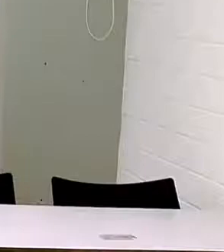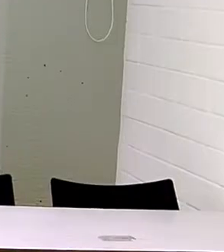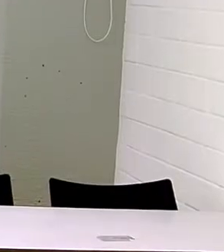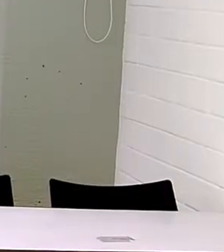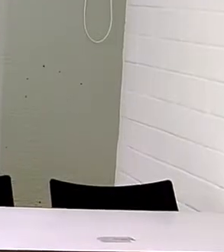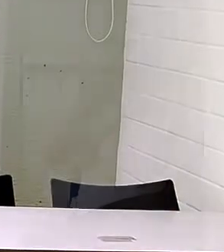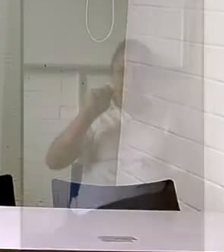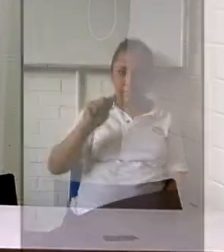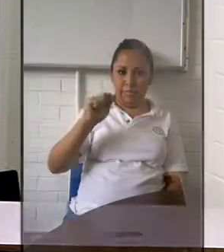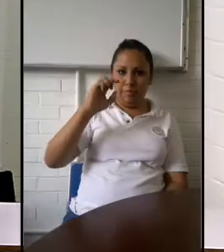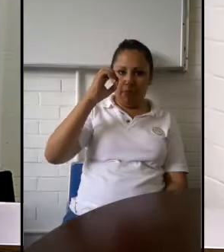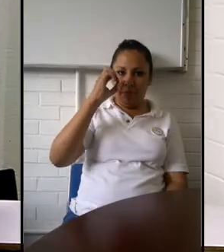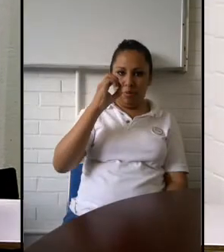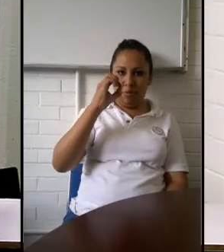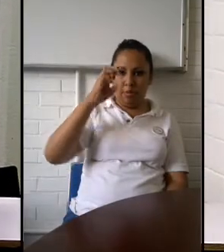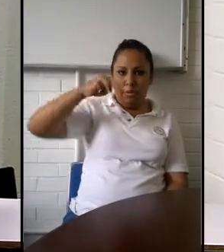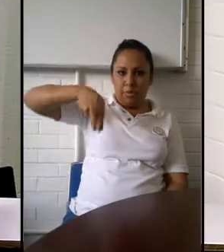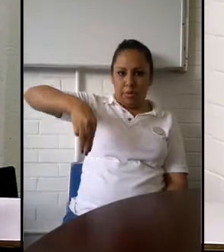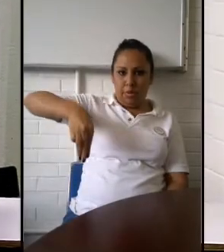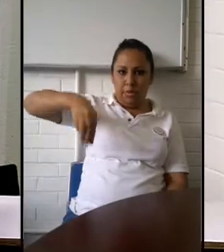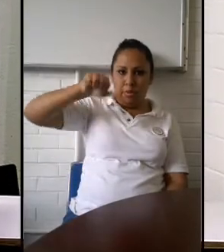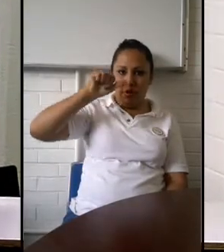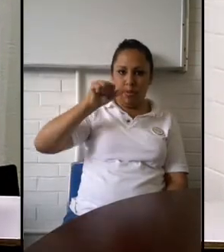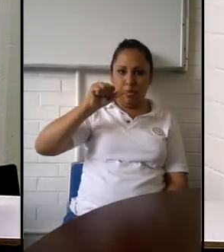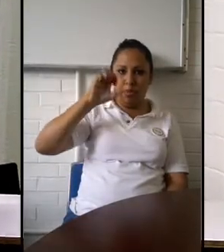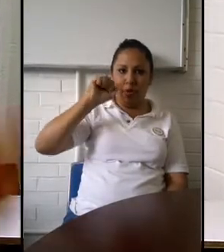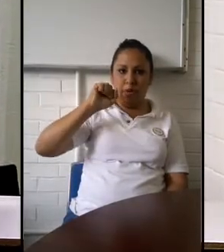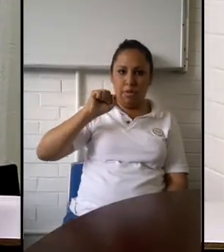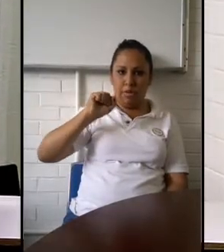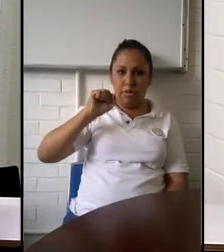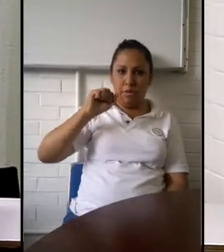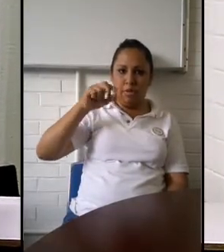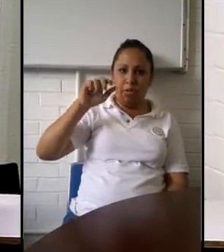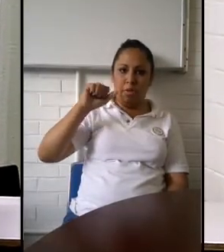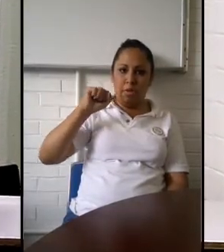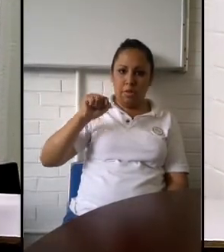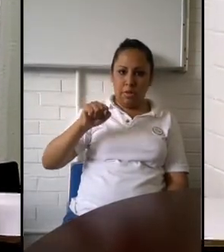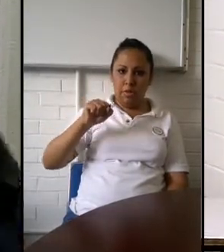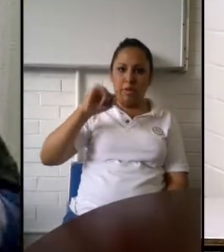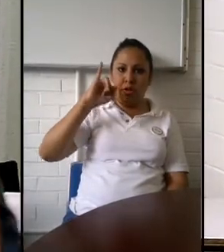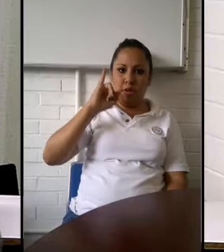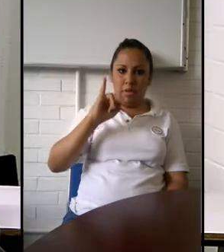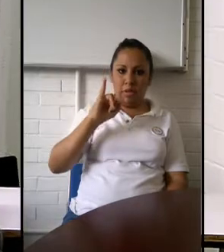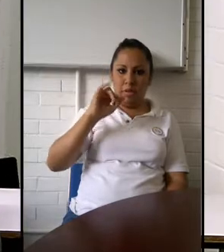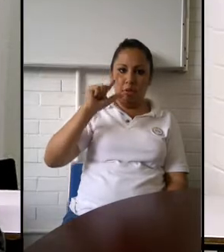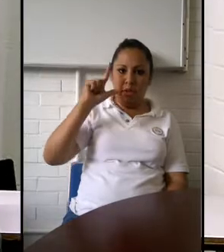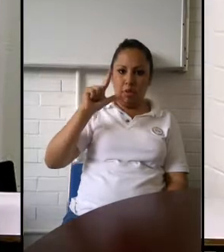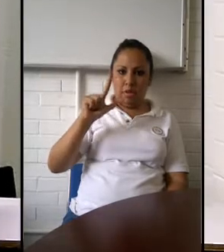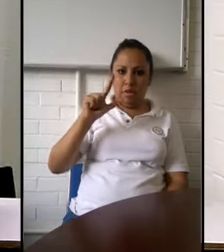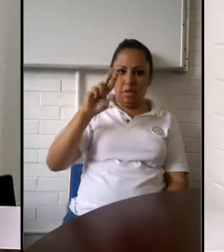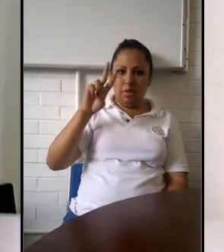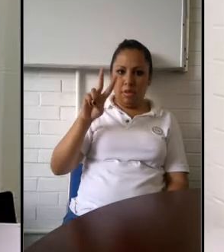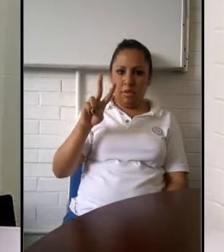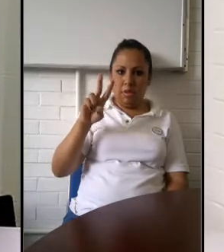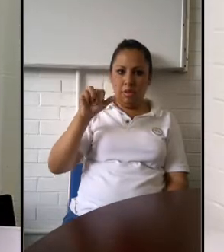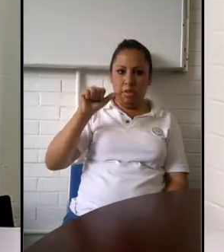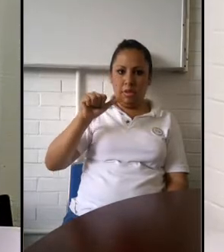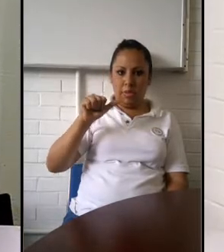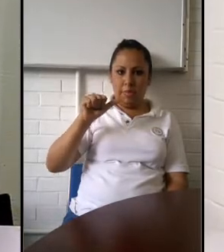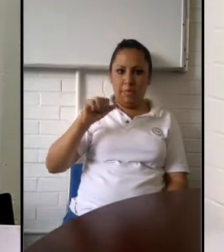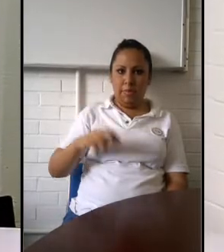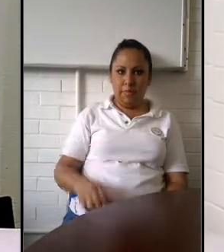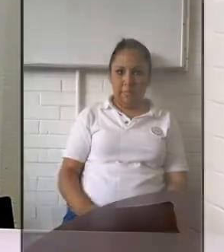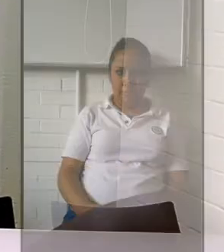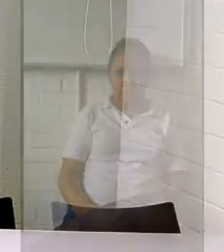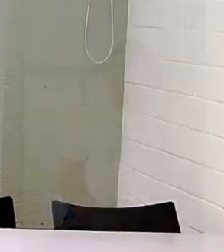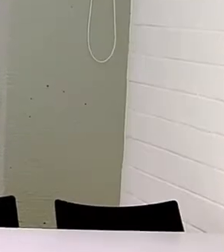Básicamente es como la parte organizacional como nuestro principal reto y de reconocimiento, ya no con la institución, sino con los mismos alumnos que